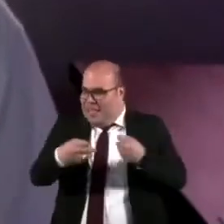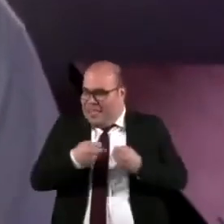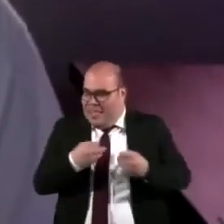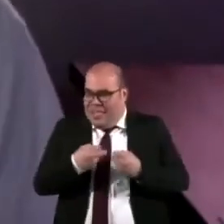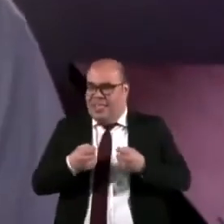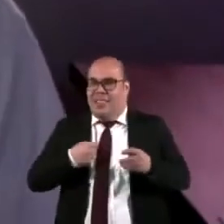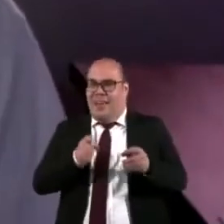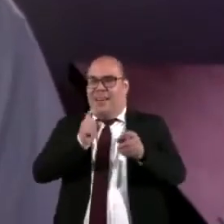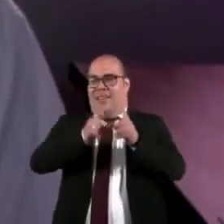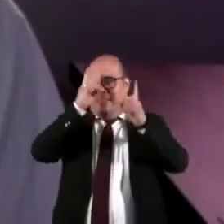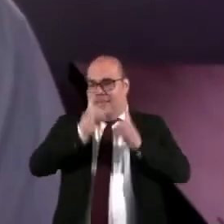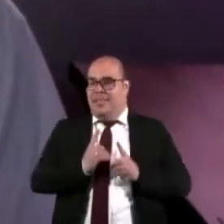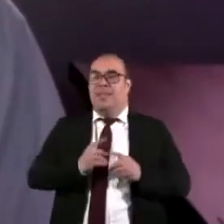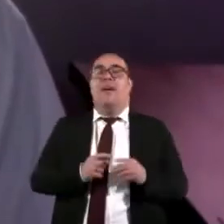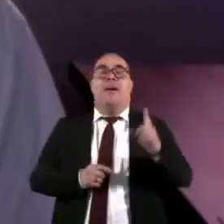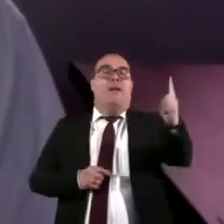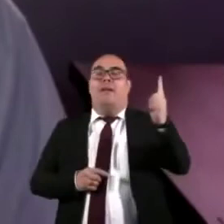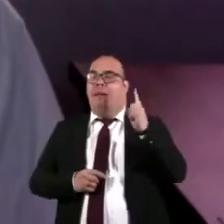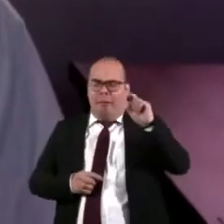mi decisión,